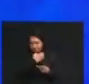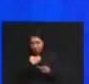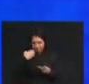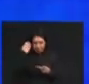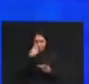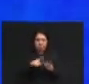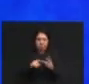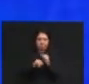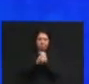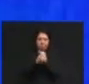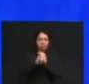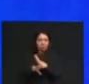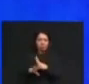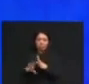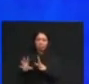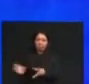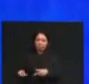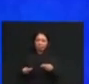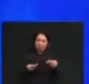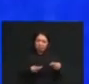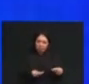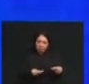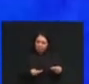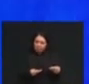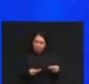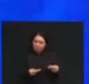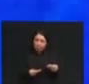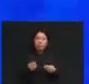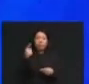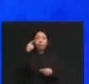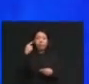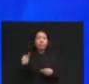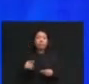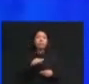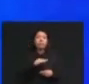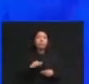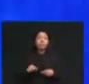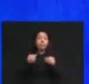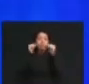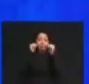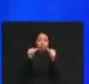documentar el impacto positivo de la atención integral y